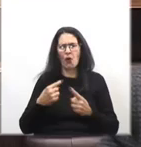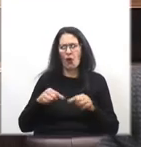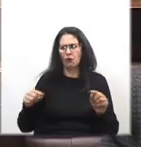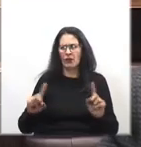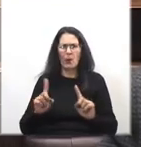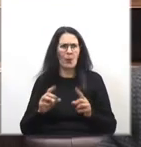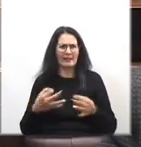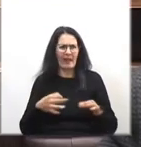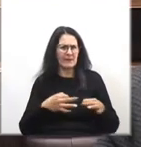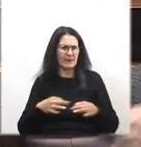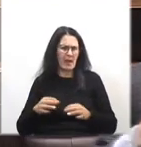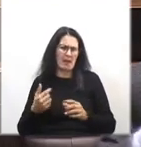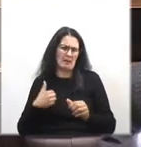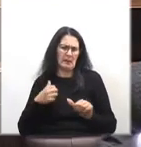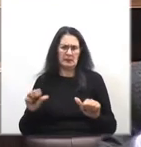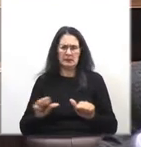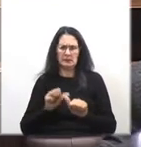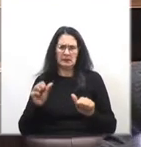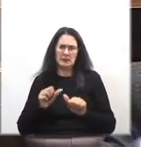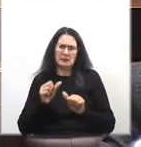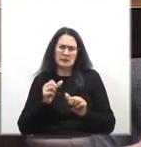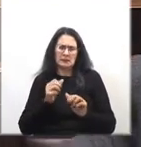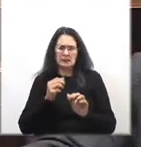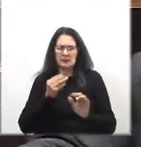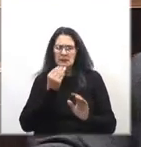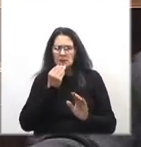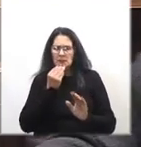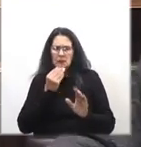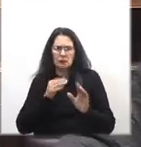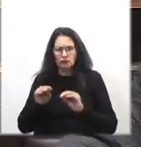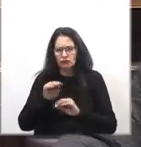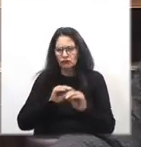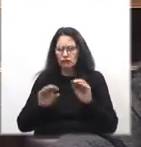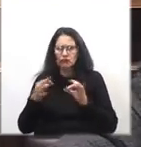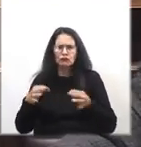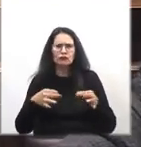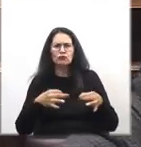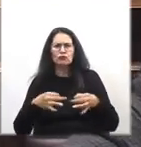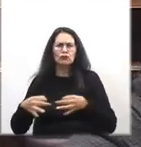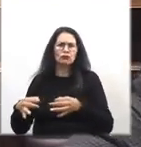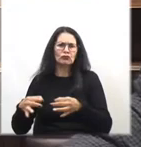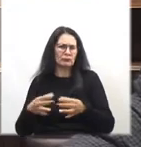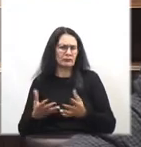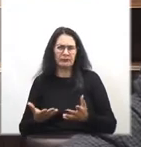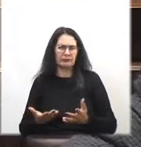bien, a construir mistificaciones de la realidad.